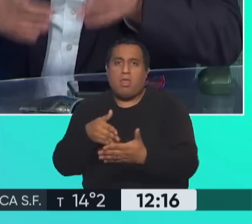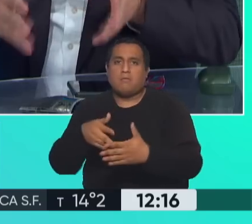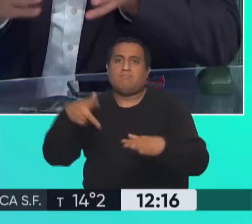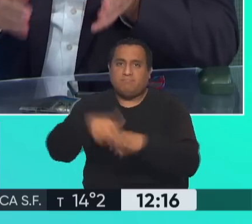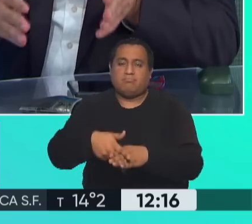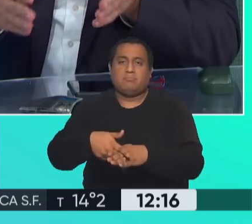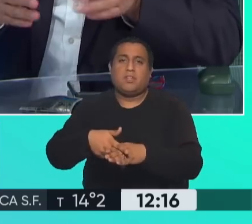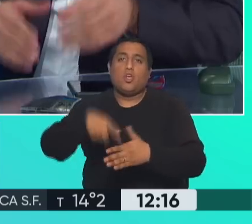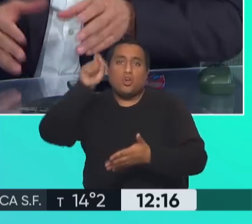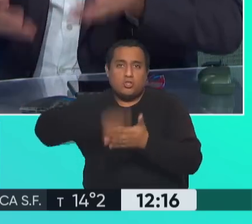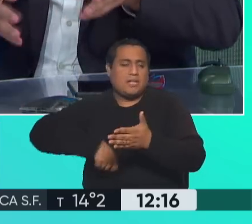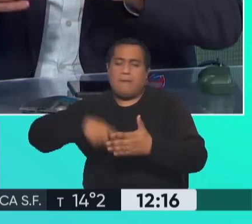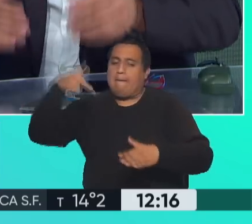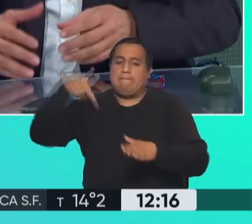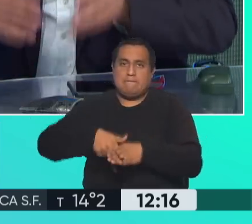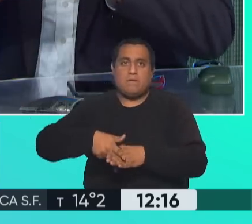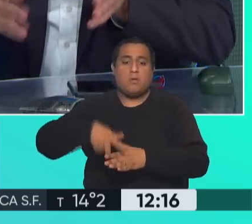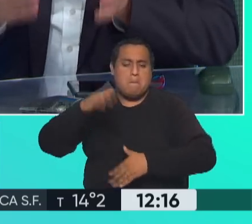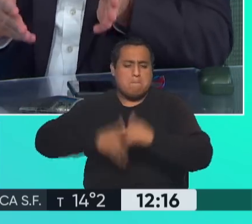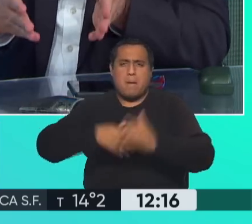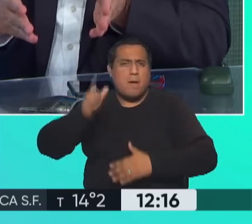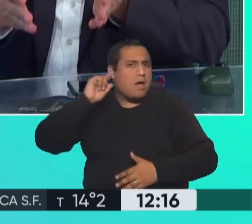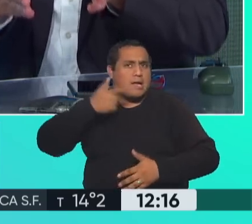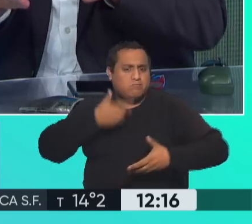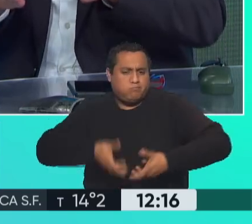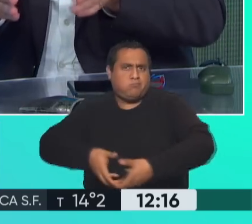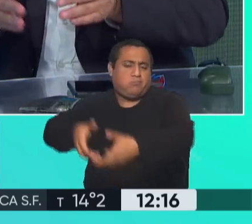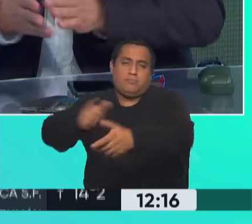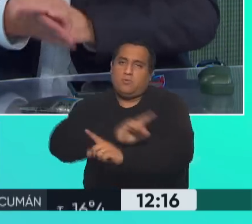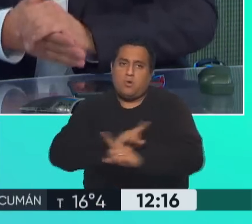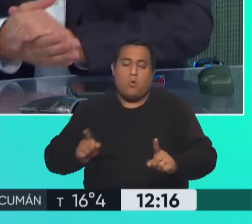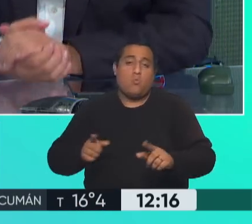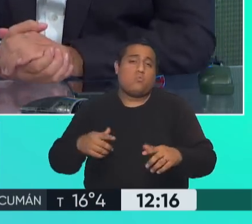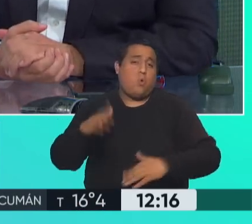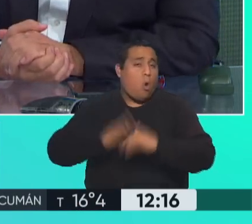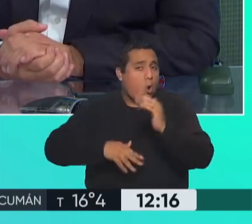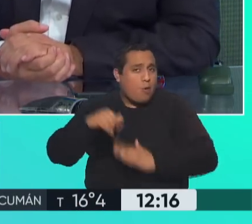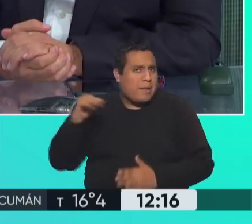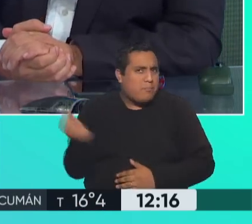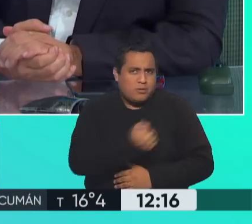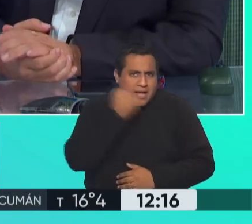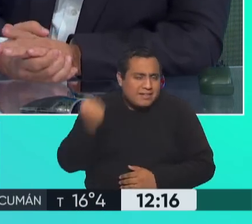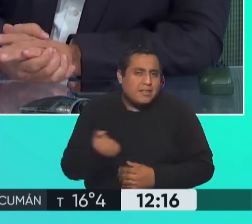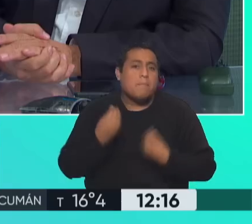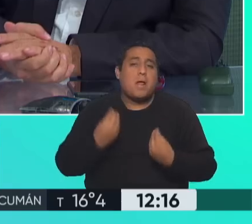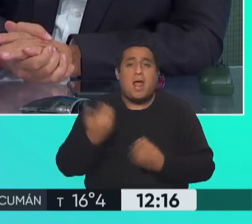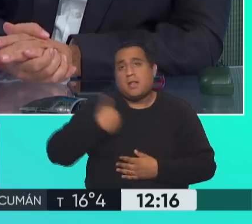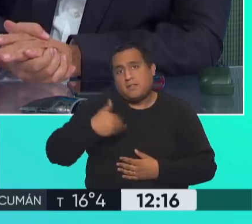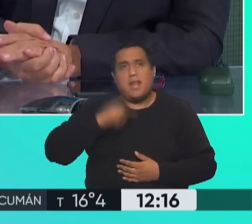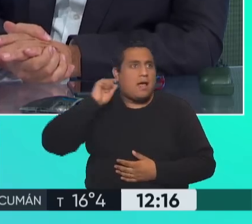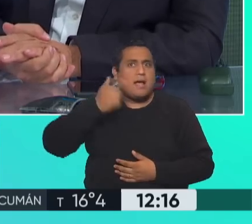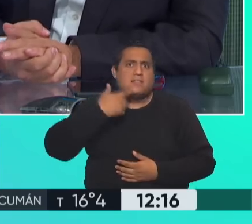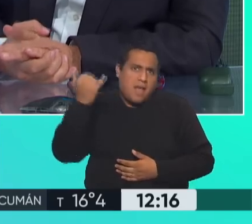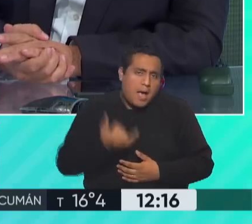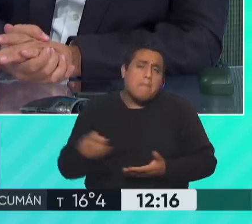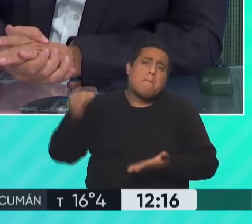este contrato emblemático, este gasoducto que es una obra emblemática para el gobierno. Es una obra muy importante para el abastecimiento de la República Argentina, pero